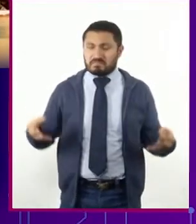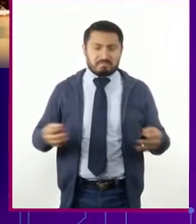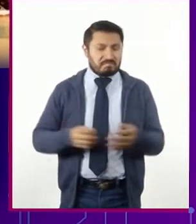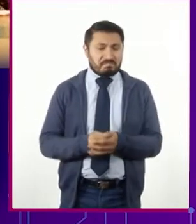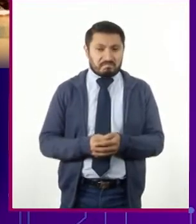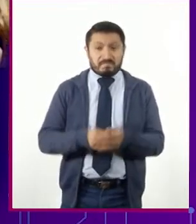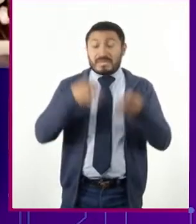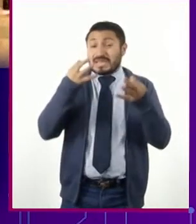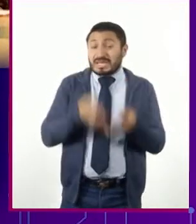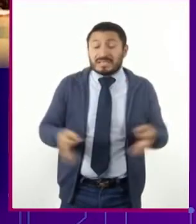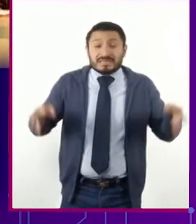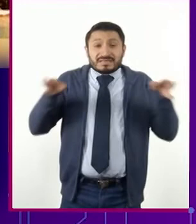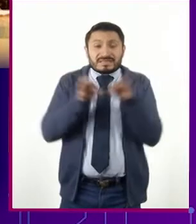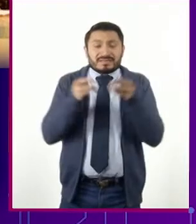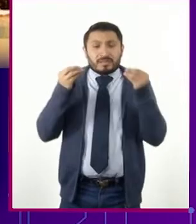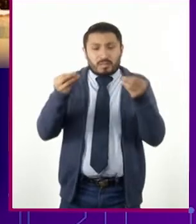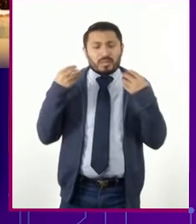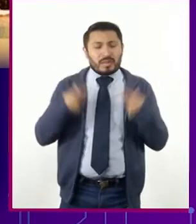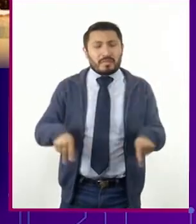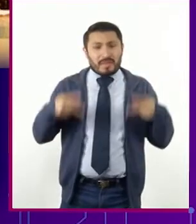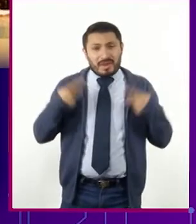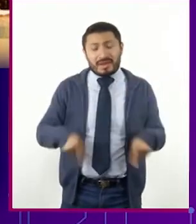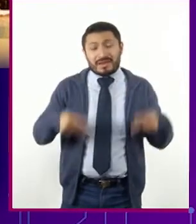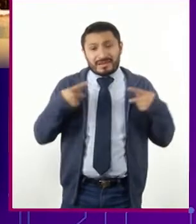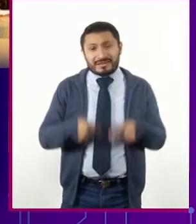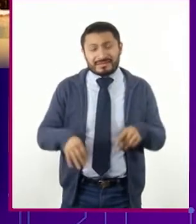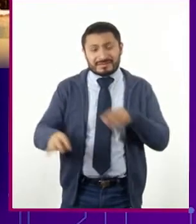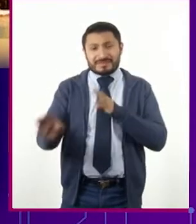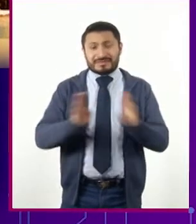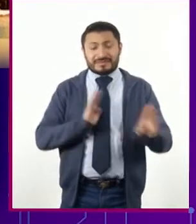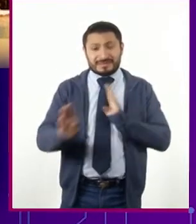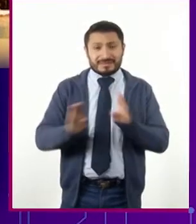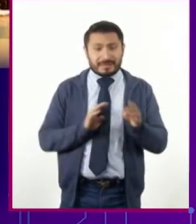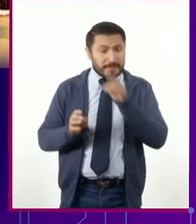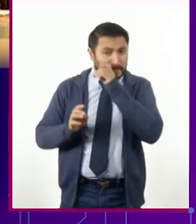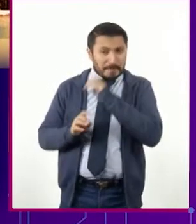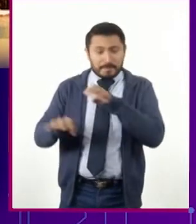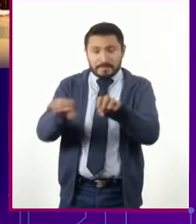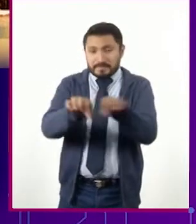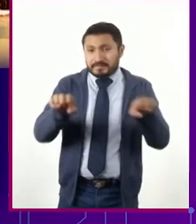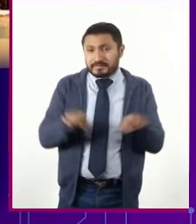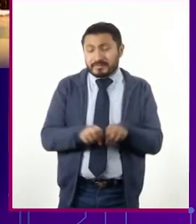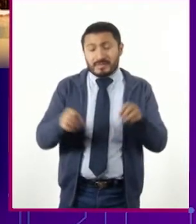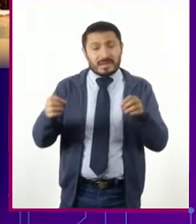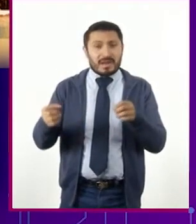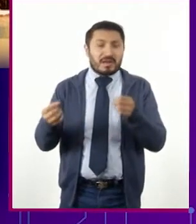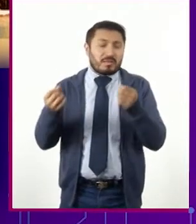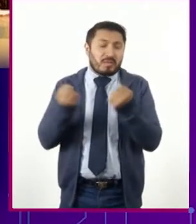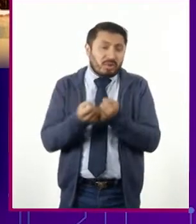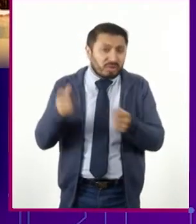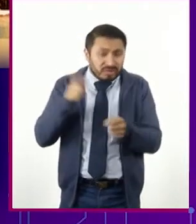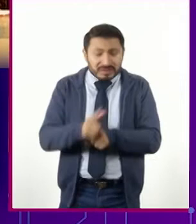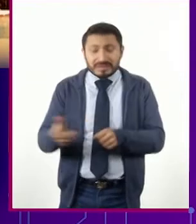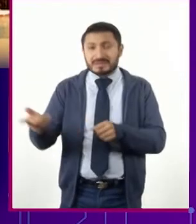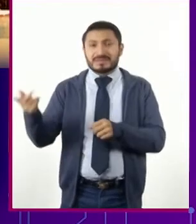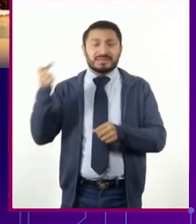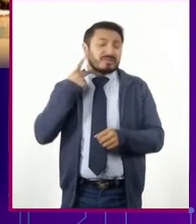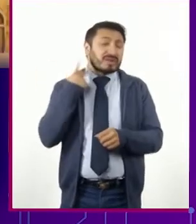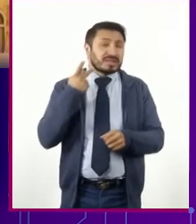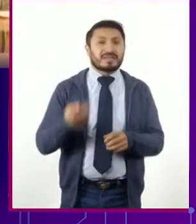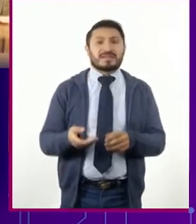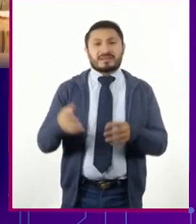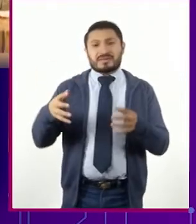Un importante número de obreros militaban en partidos de inspiración socialista, tomaban fábricas y hacían